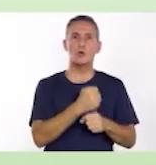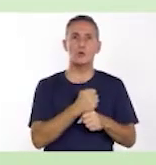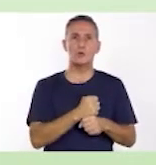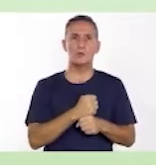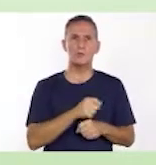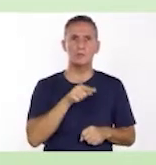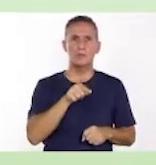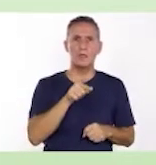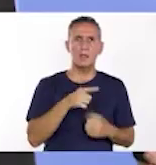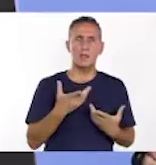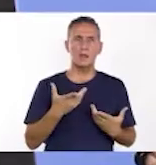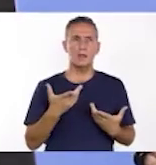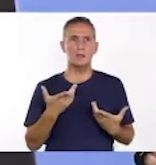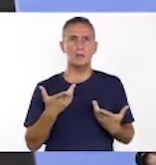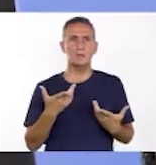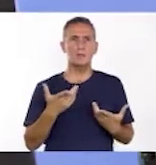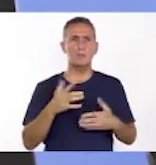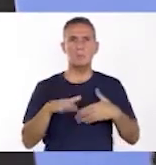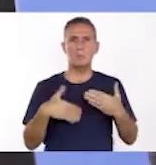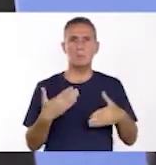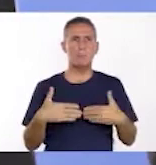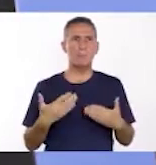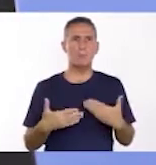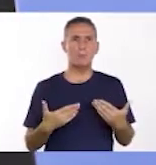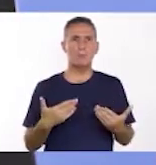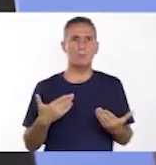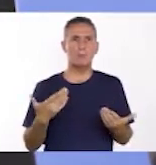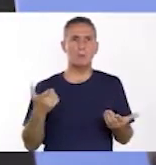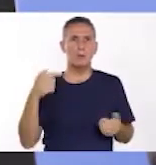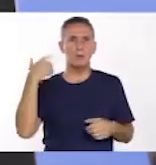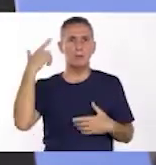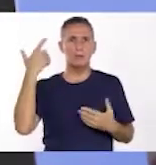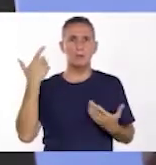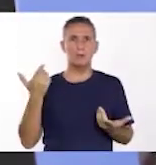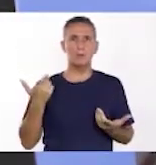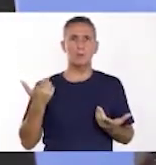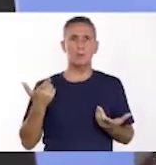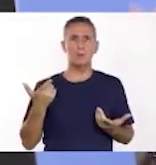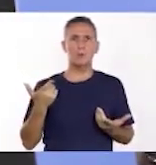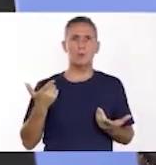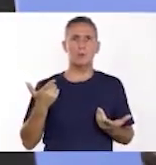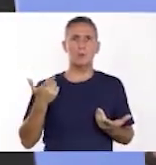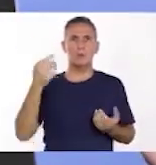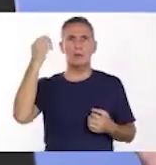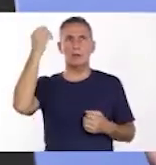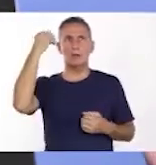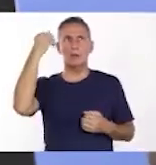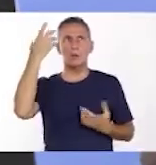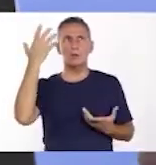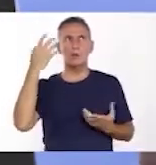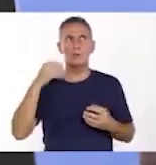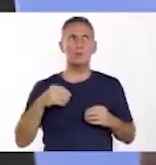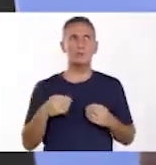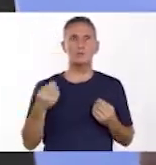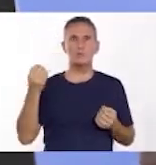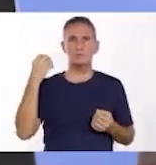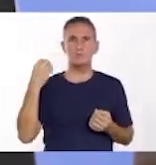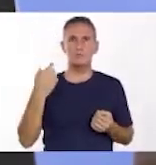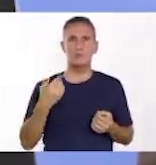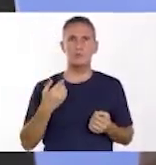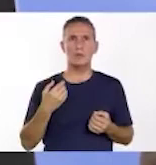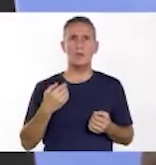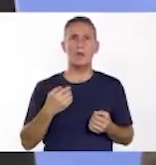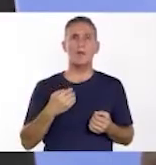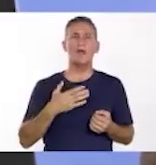dando este absurdo, porque él lo asume con toda naturalidad hasta que se da, pero sigue manteniendo